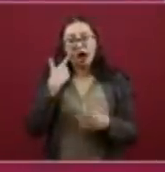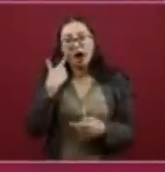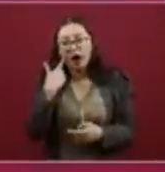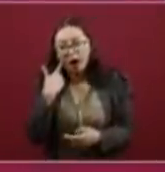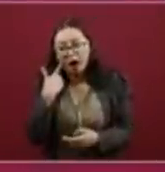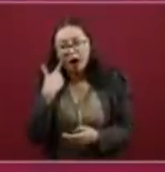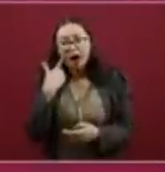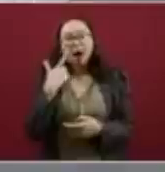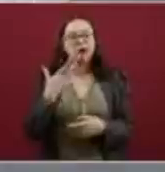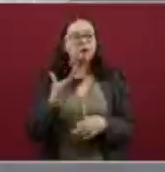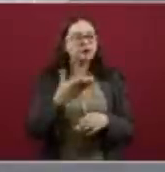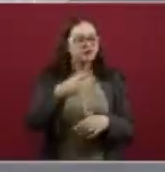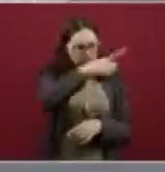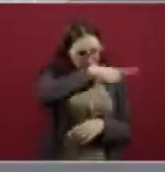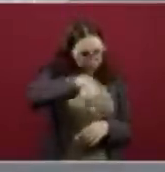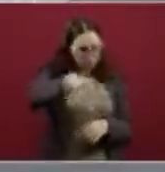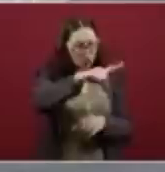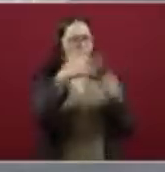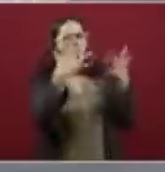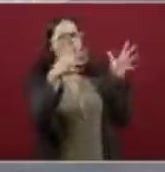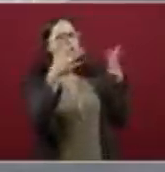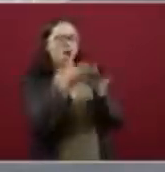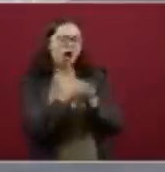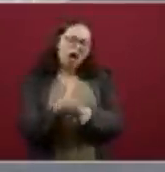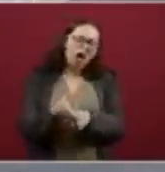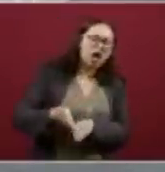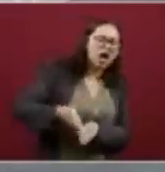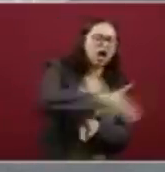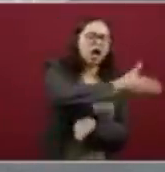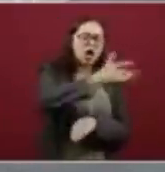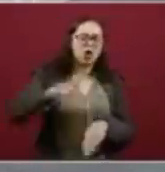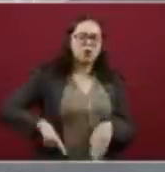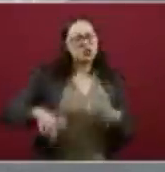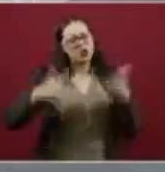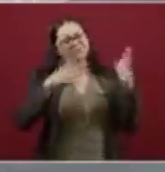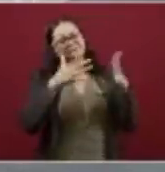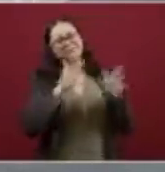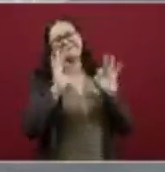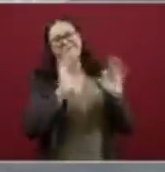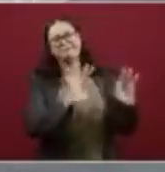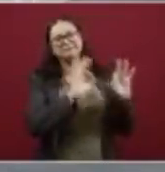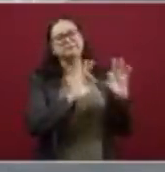los aplaudidores de estos regímenes?